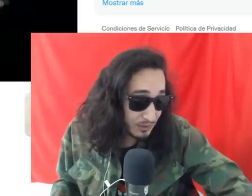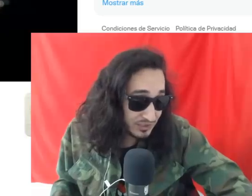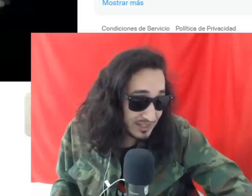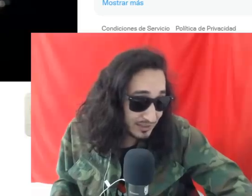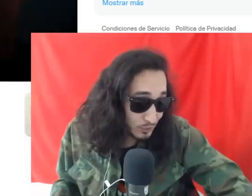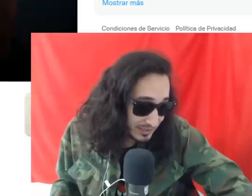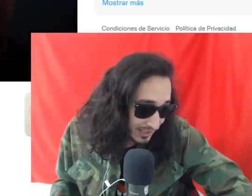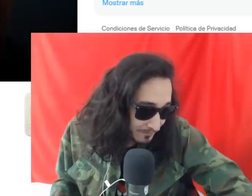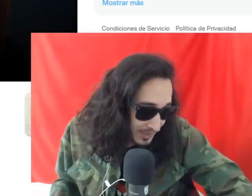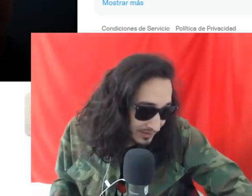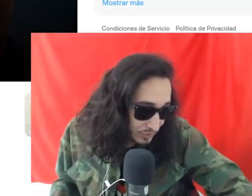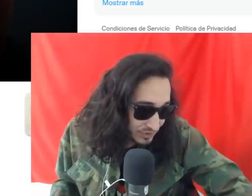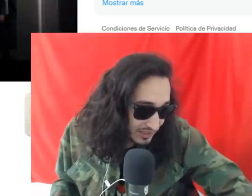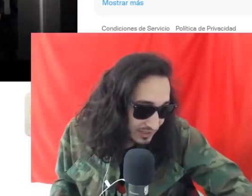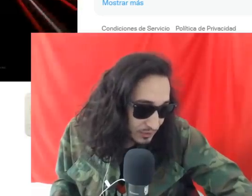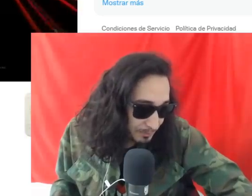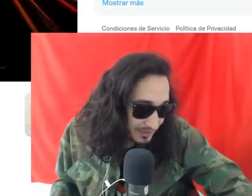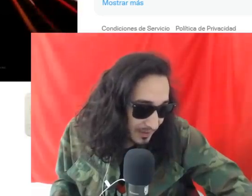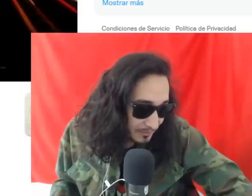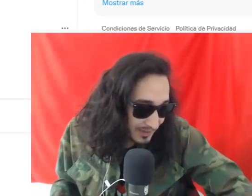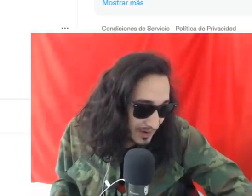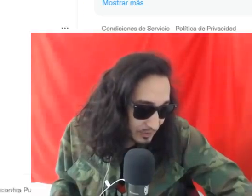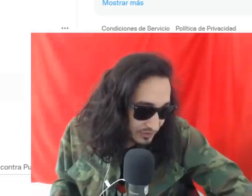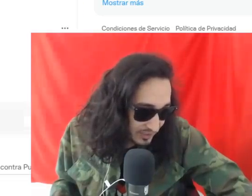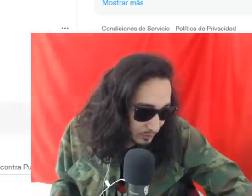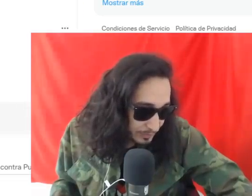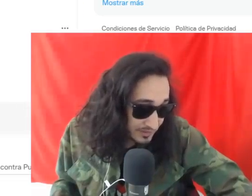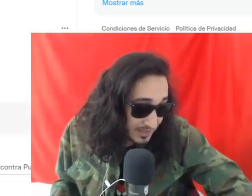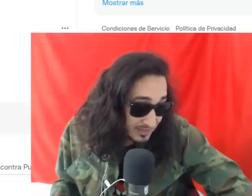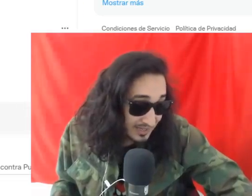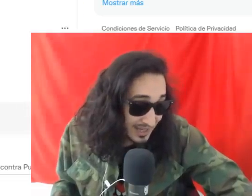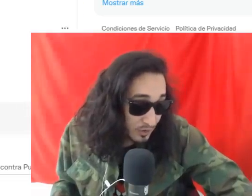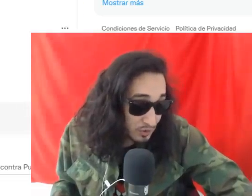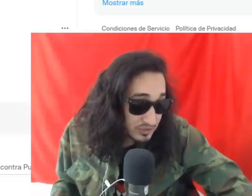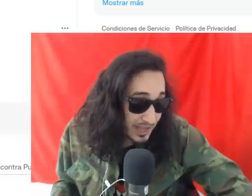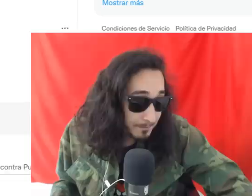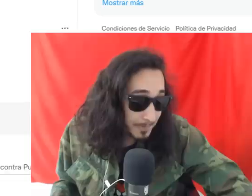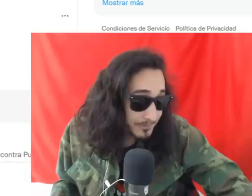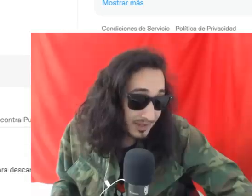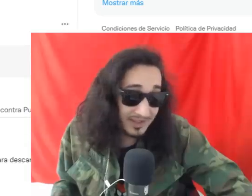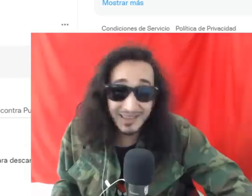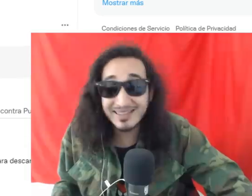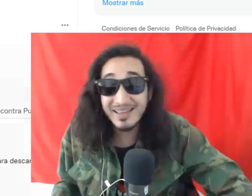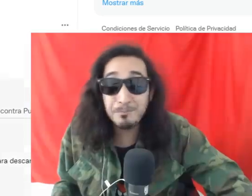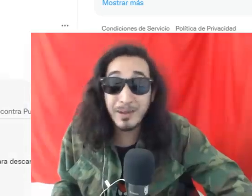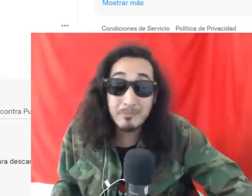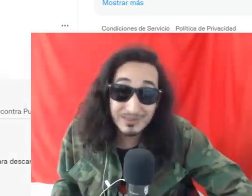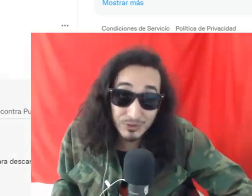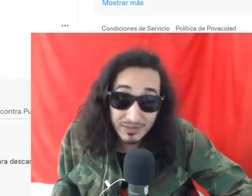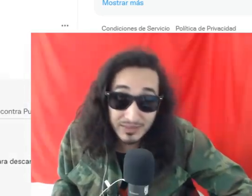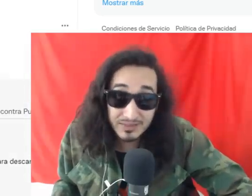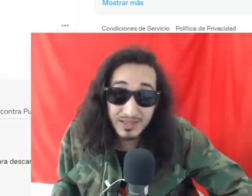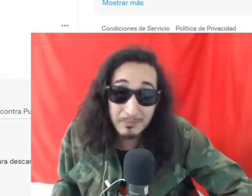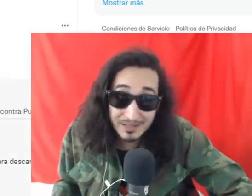furiosa y autista de twitter los trending topics sabe cuáles son los trending topics sale algo rosa esp el